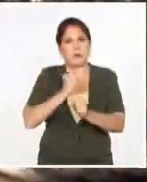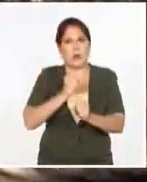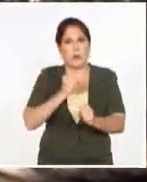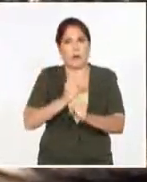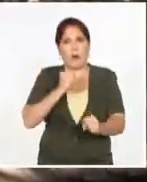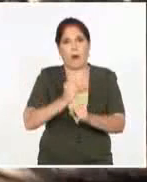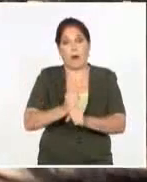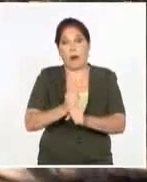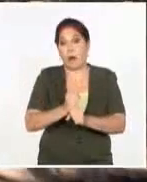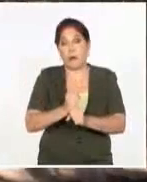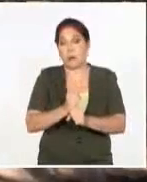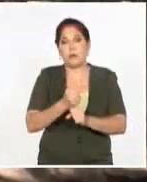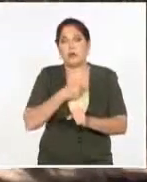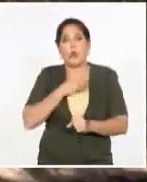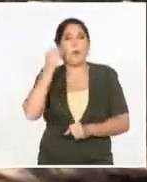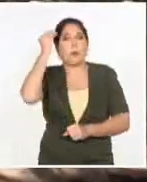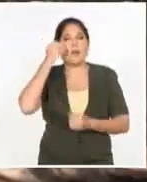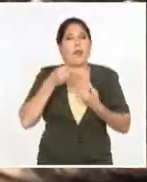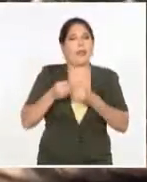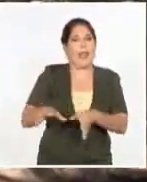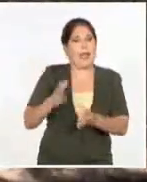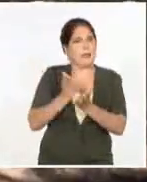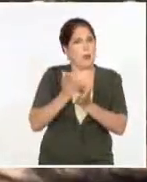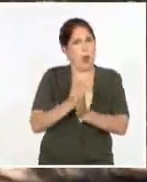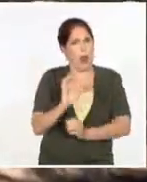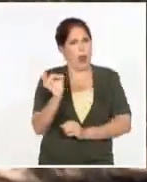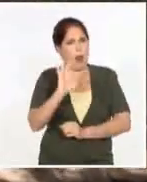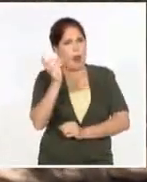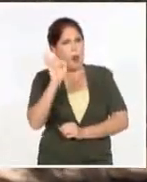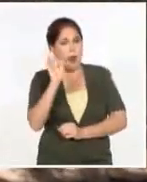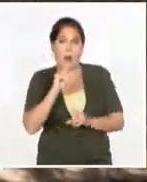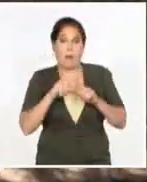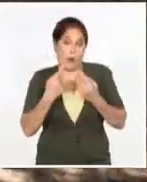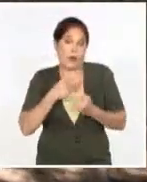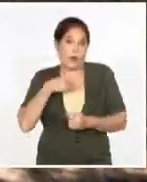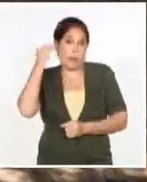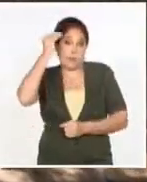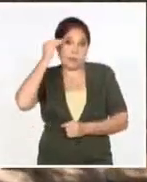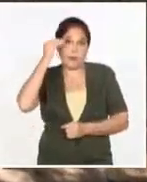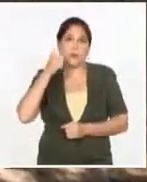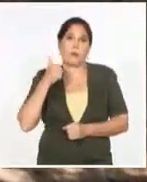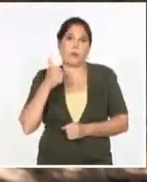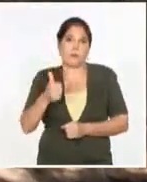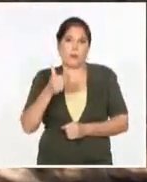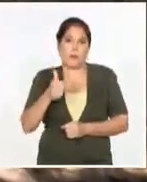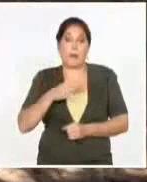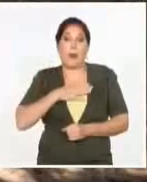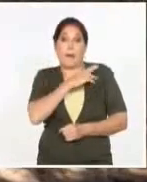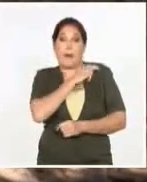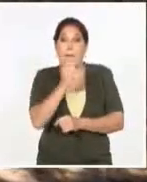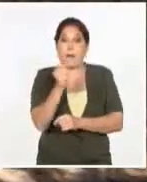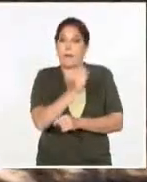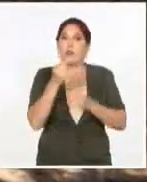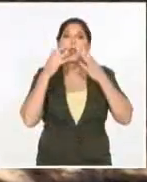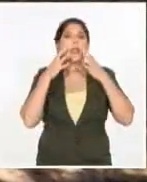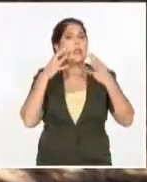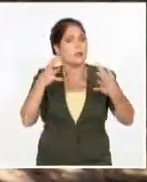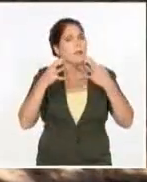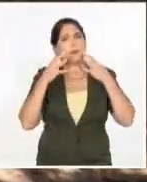trabajando porque, ya le digo, para mí ser maestro es lo más